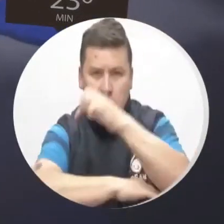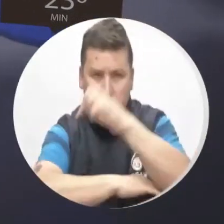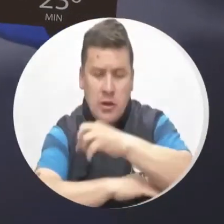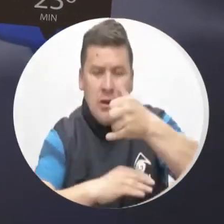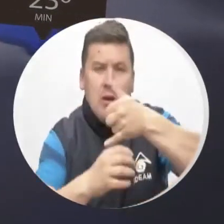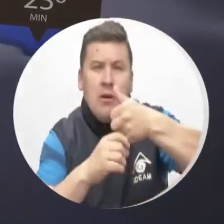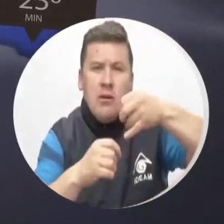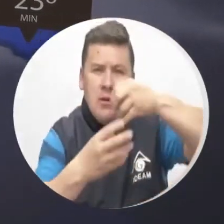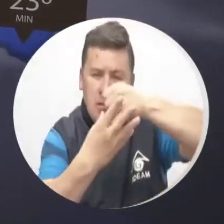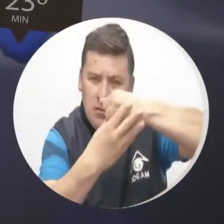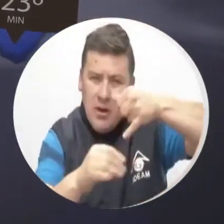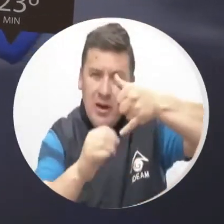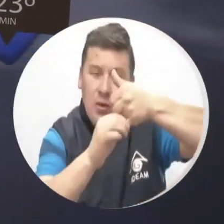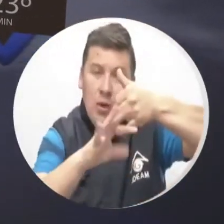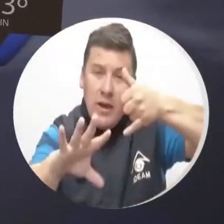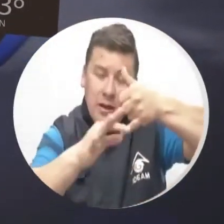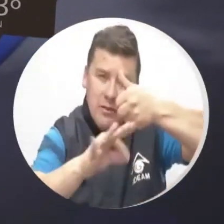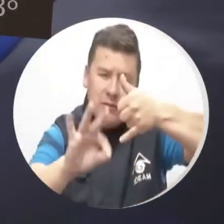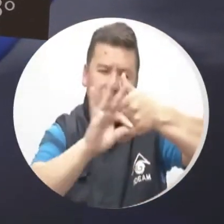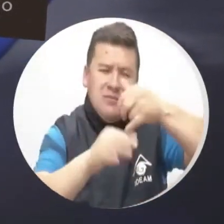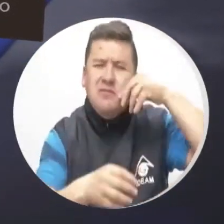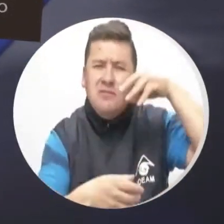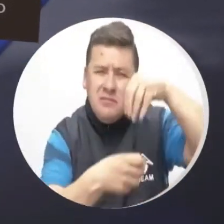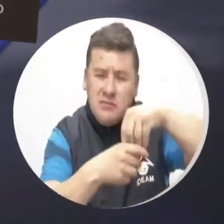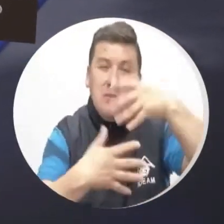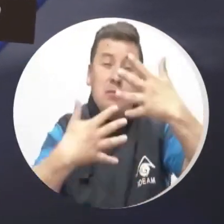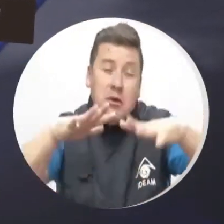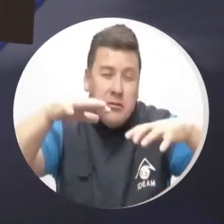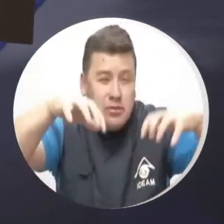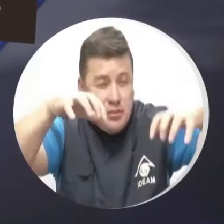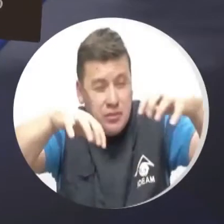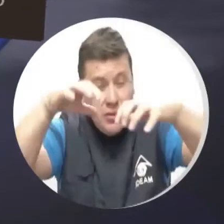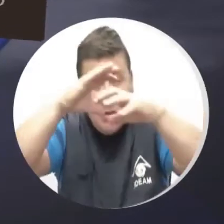Caquetá y en el piedemonte amazónico.